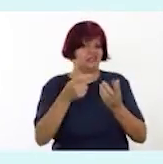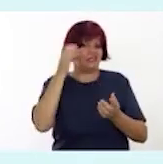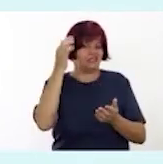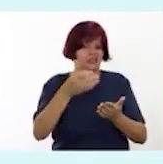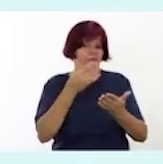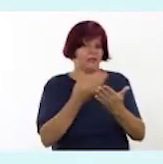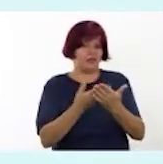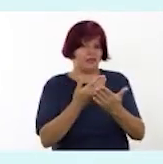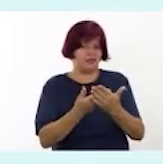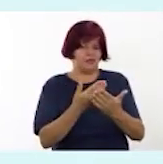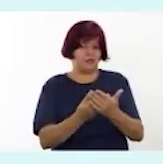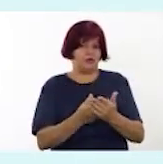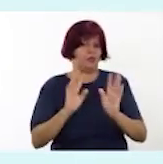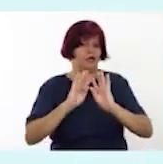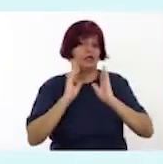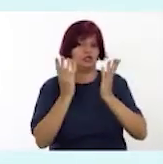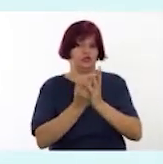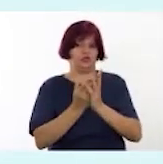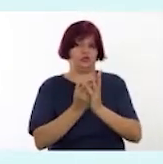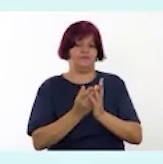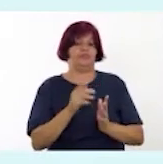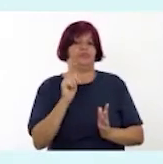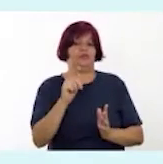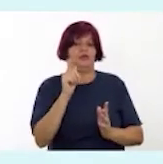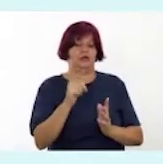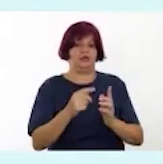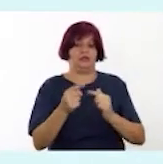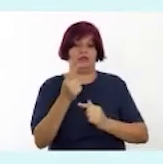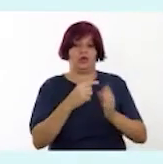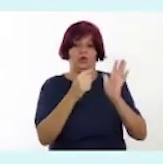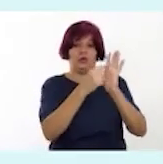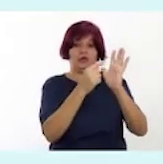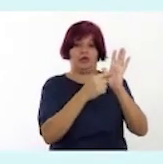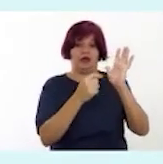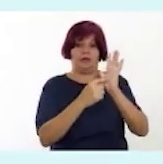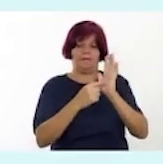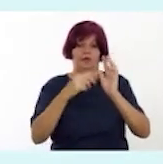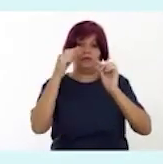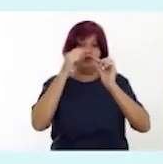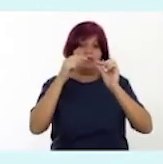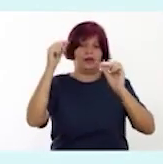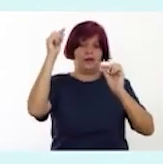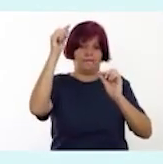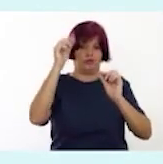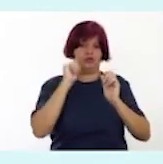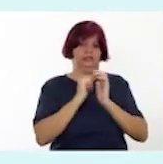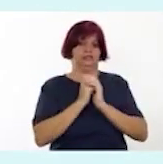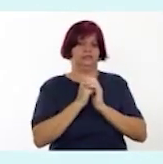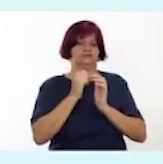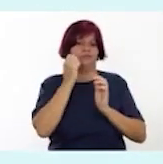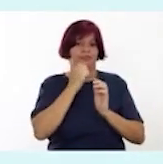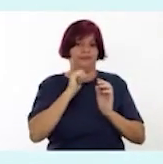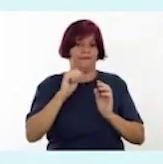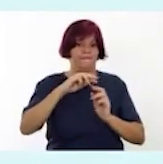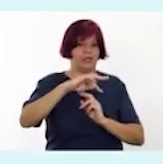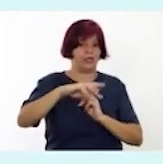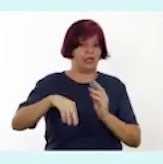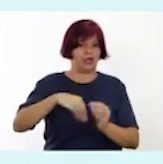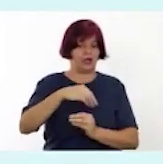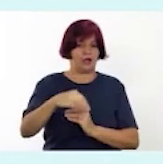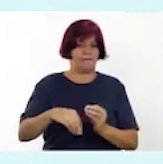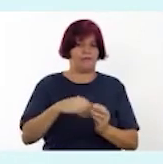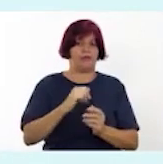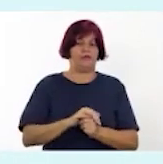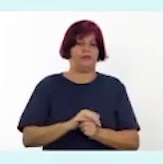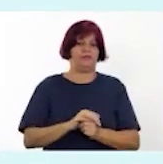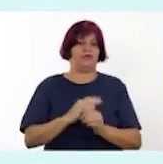comprobar y la resolución de ecuaciones con radicales. Ahí tienen algunas de las propiedades de las potencias de exponente racional, también